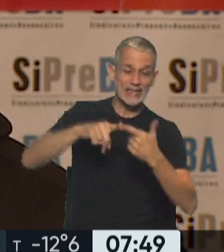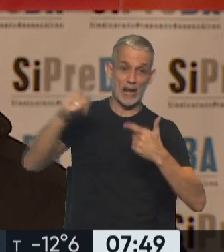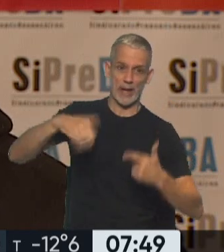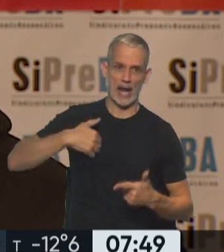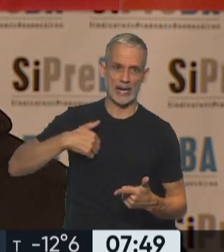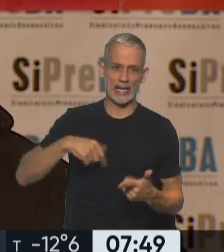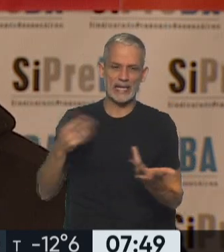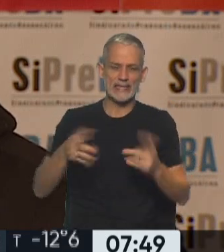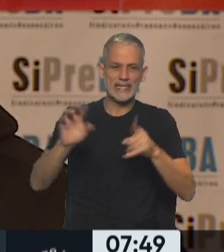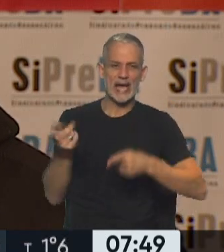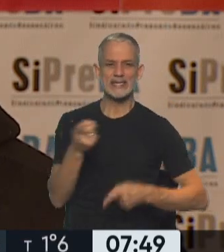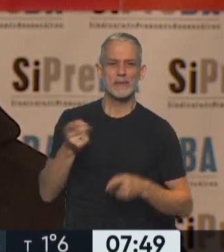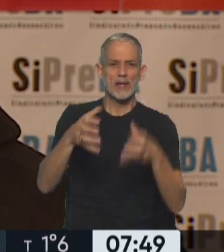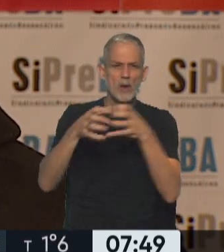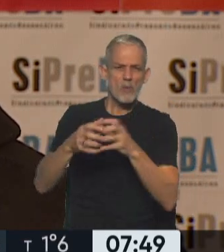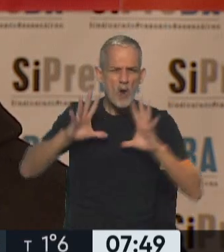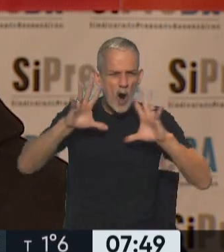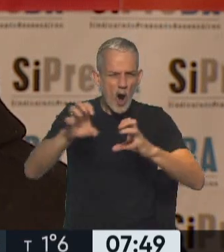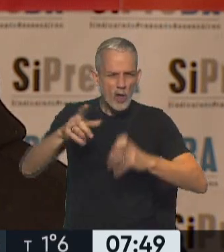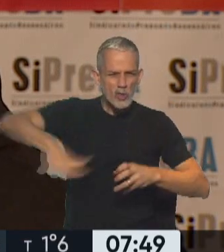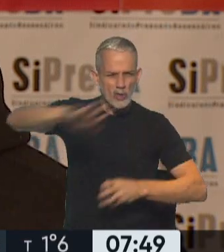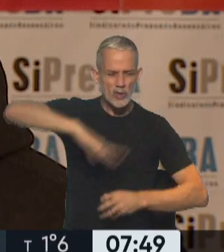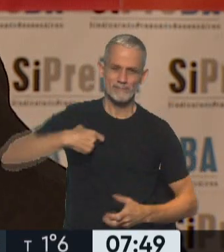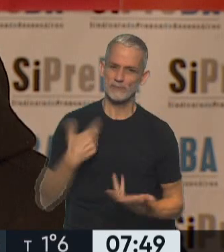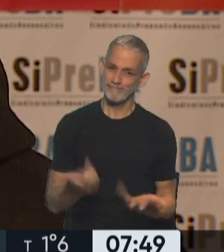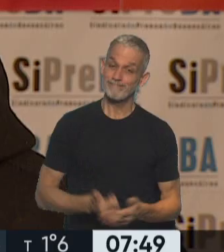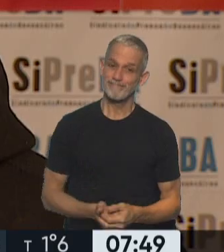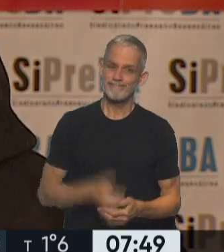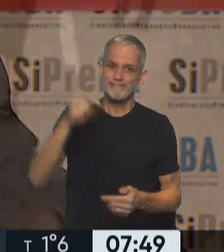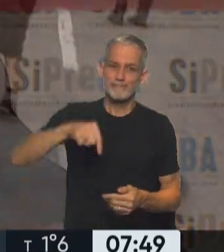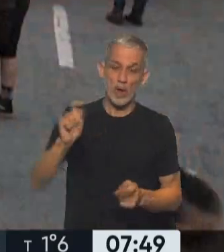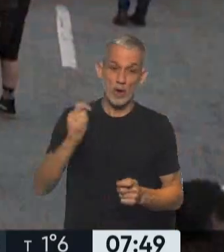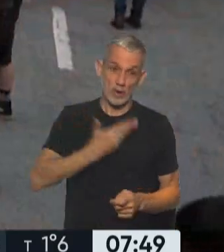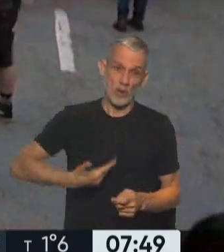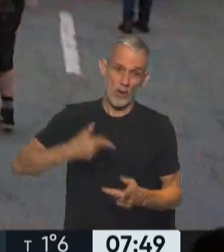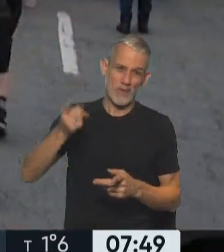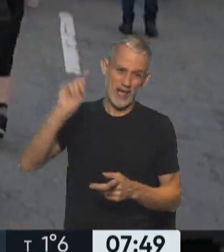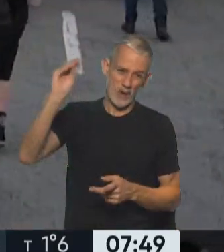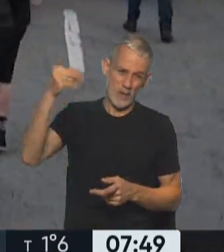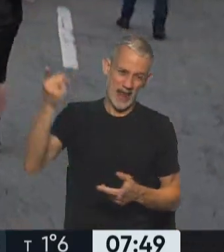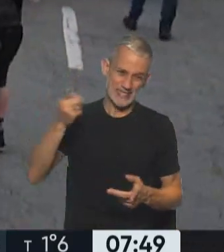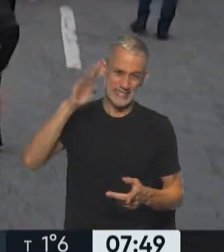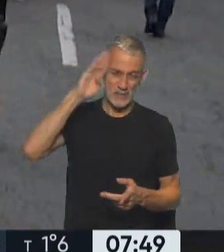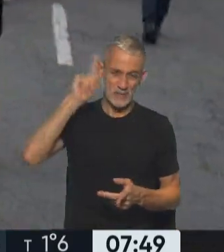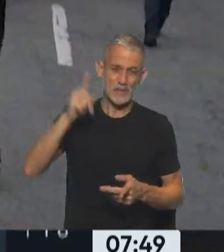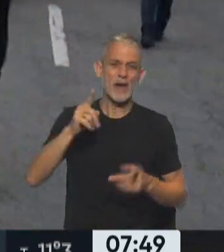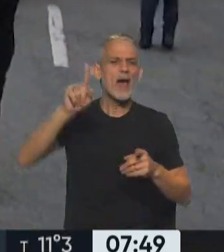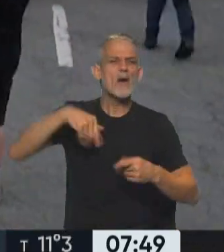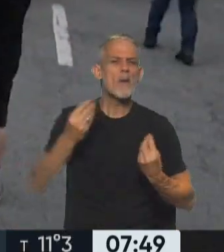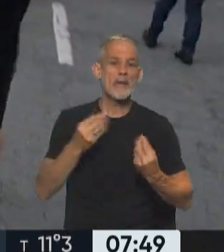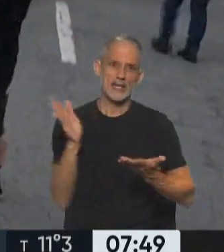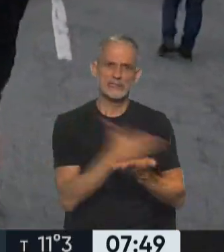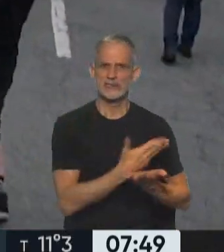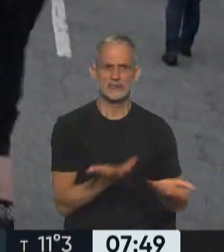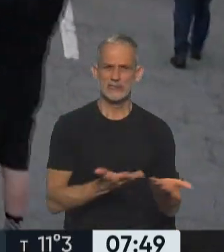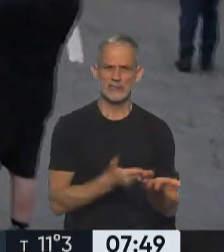Argentina también, este sector odioso de la sociedad está representado hoy en quien gobierna Brasil, que es fruto del golpe. Pero nosotros seguimos